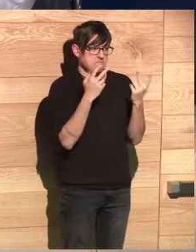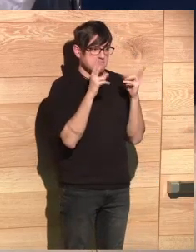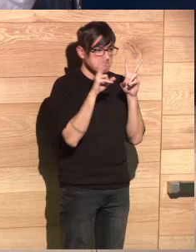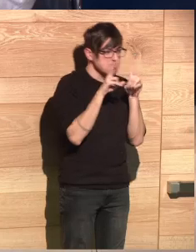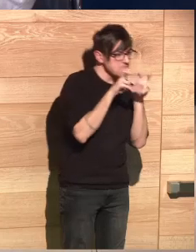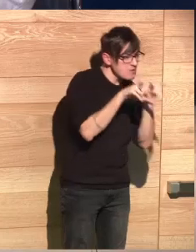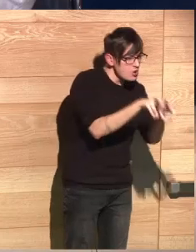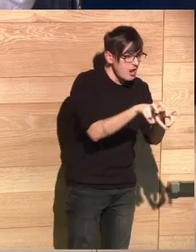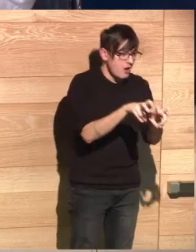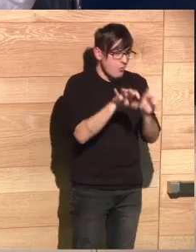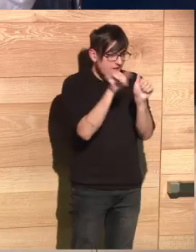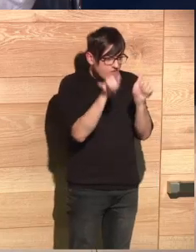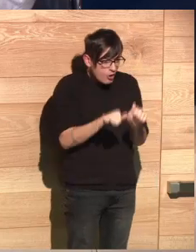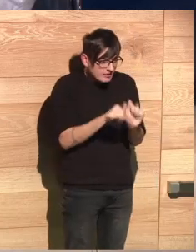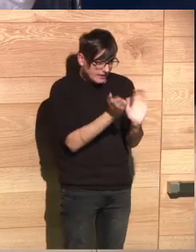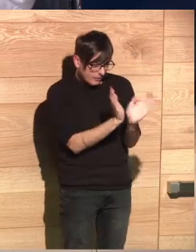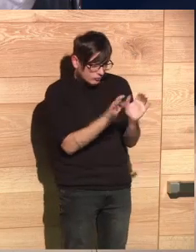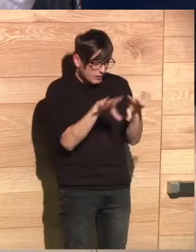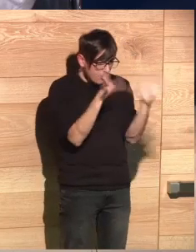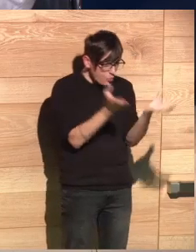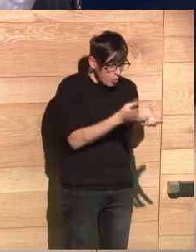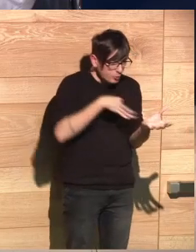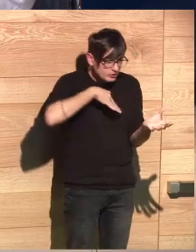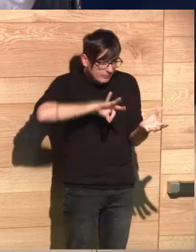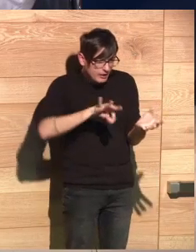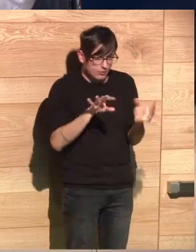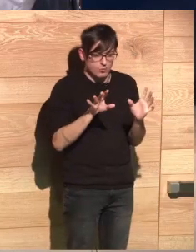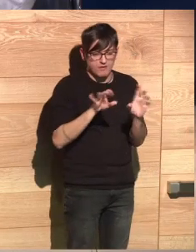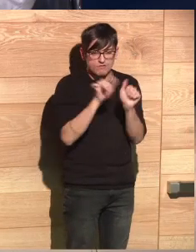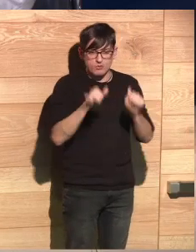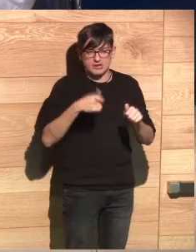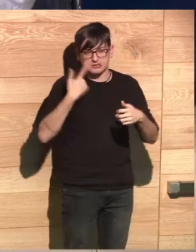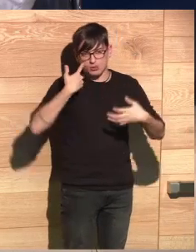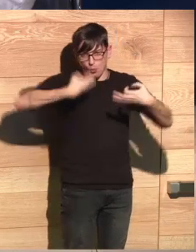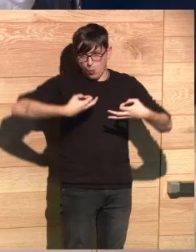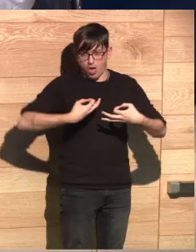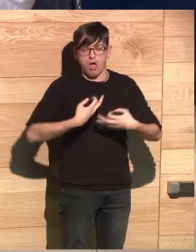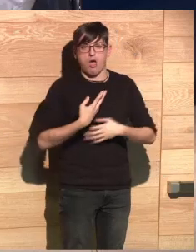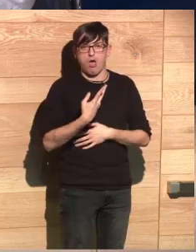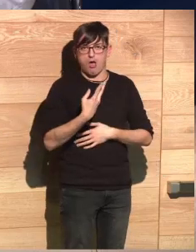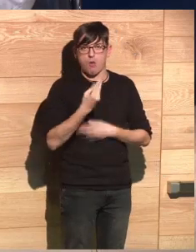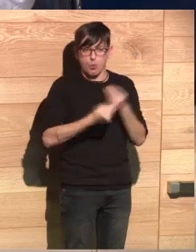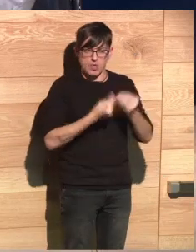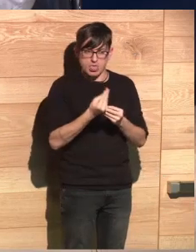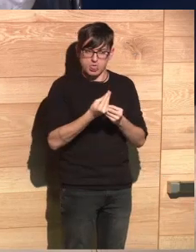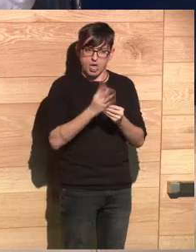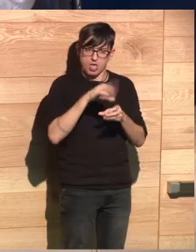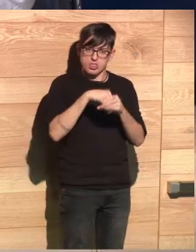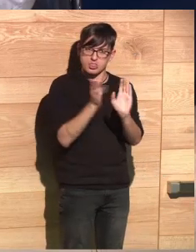de manera terapéutica mundos posibles de una manera segura. Así que, y de hecho se utiliza en